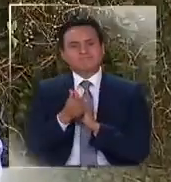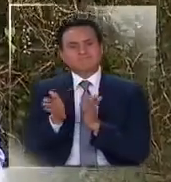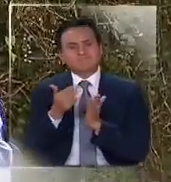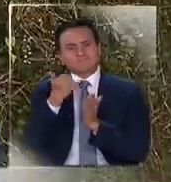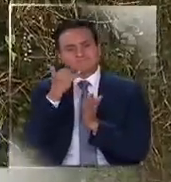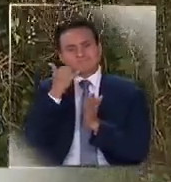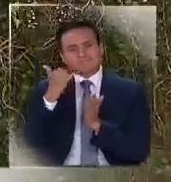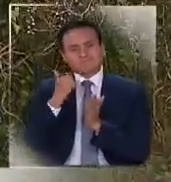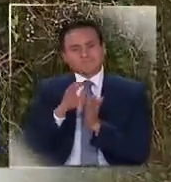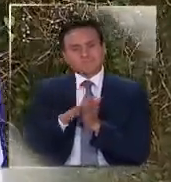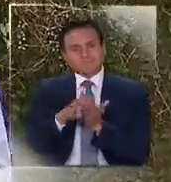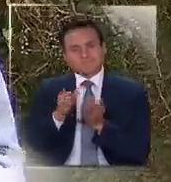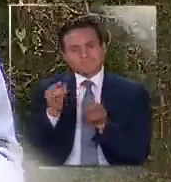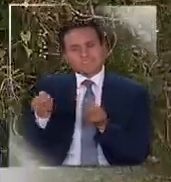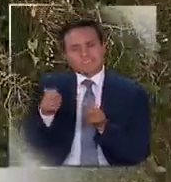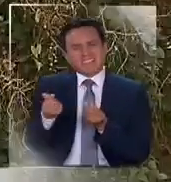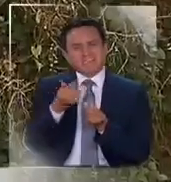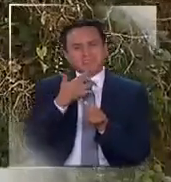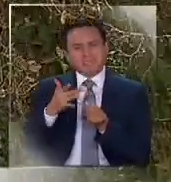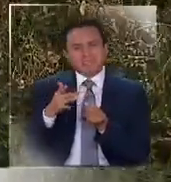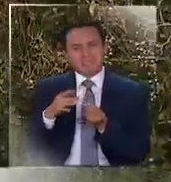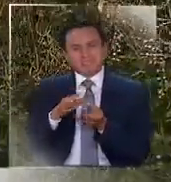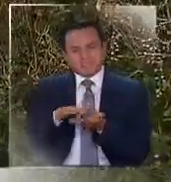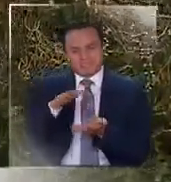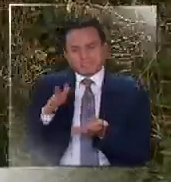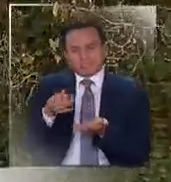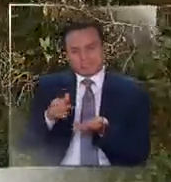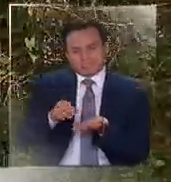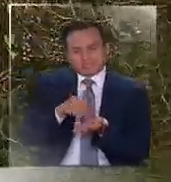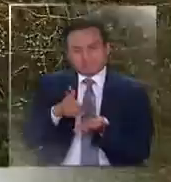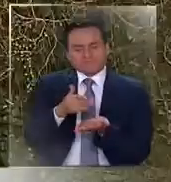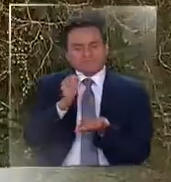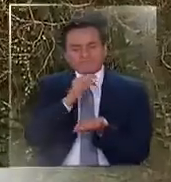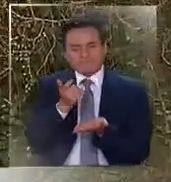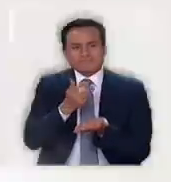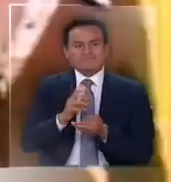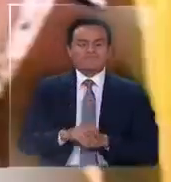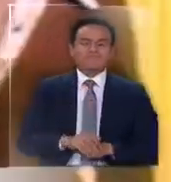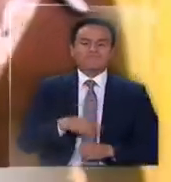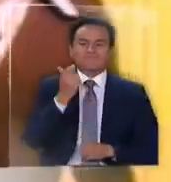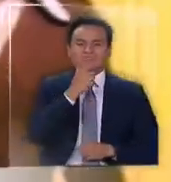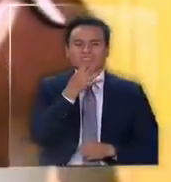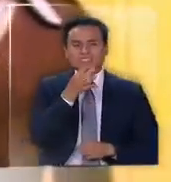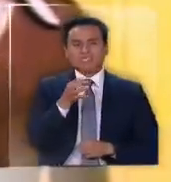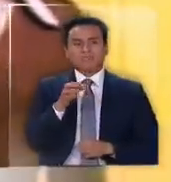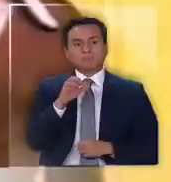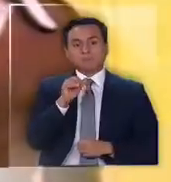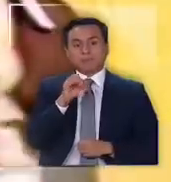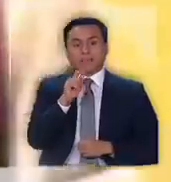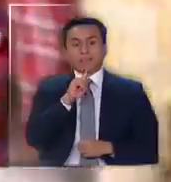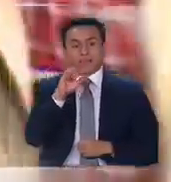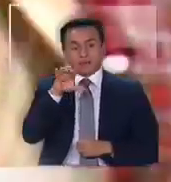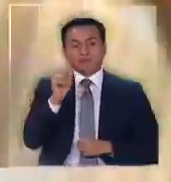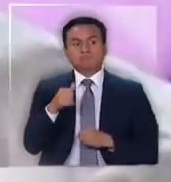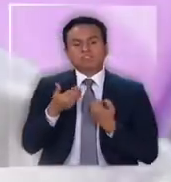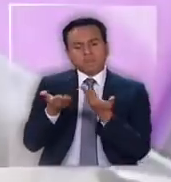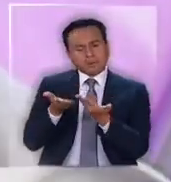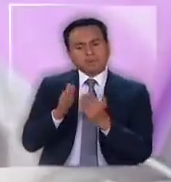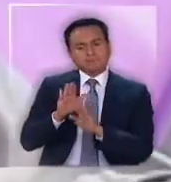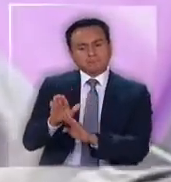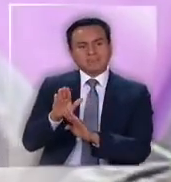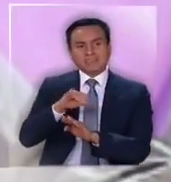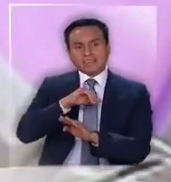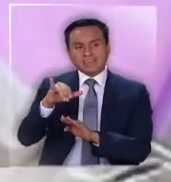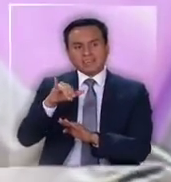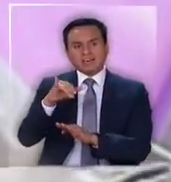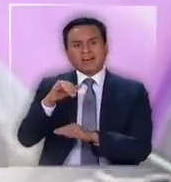Y con un frasco de vaselina al lado, porque le iba untando al tiro, weón. sería Pepe Tapia quien le tendería una mano y de